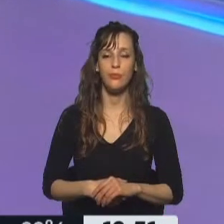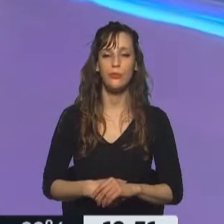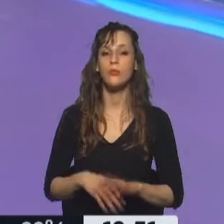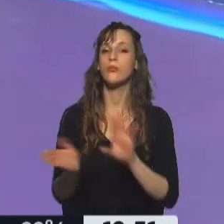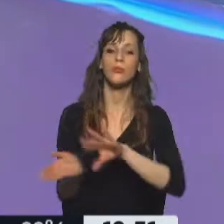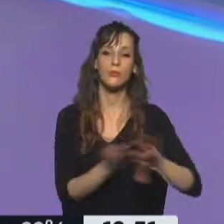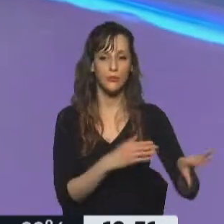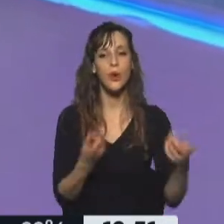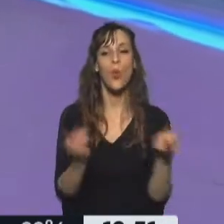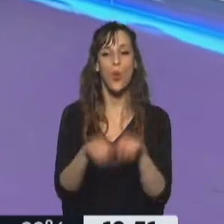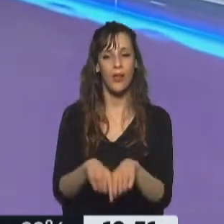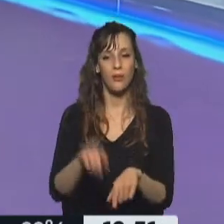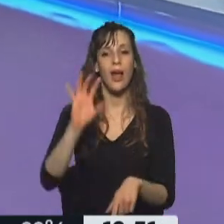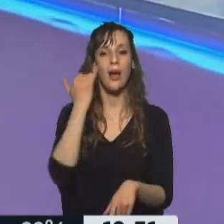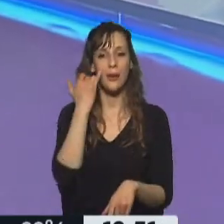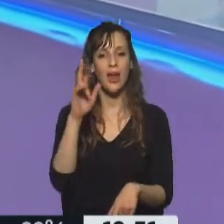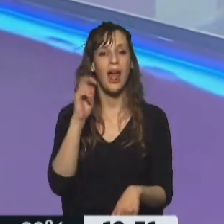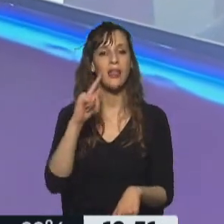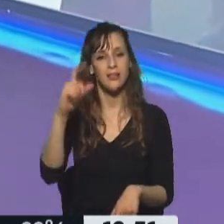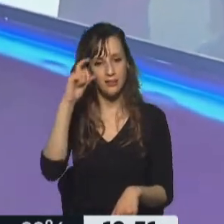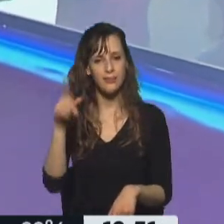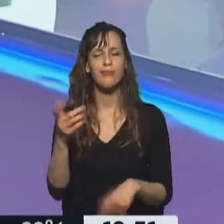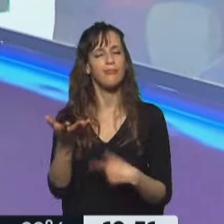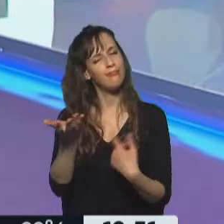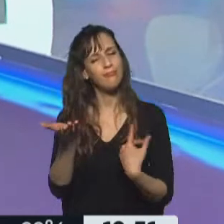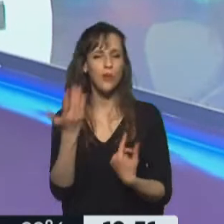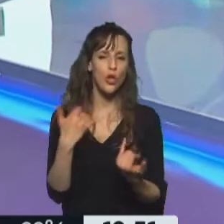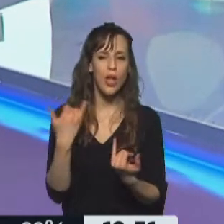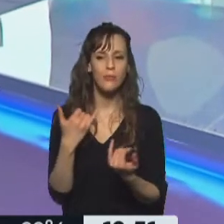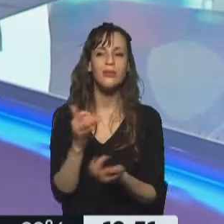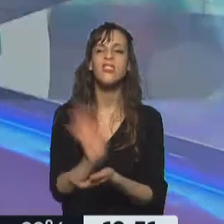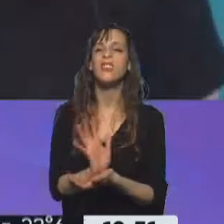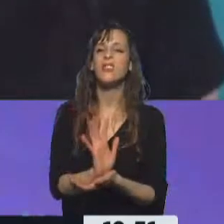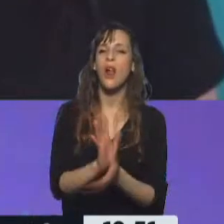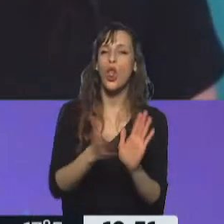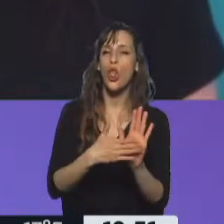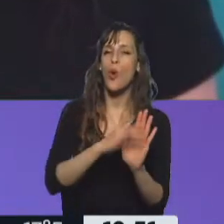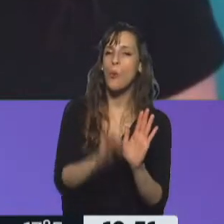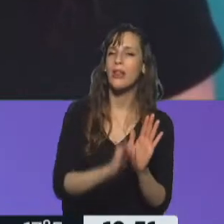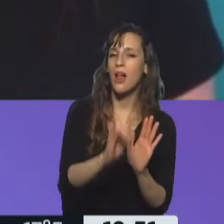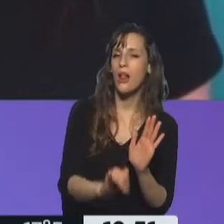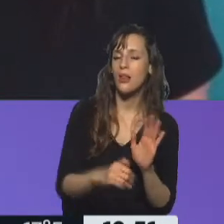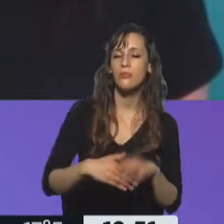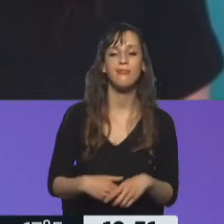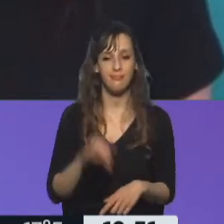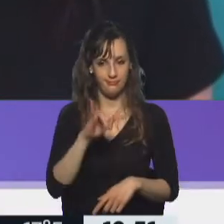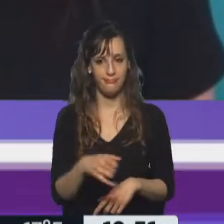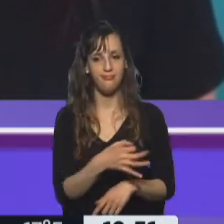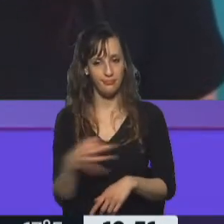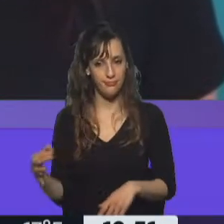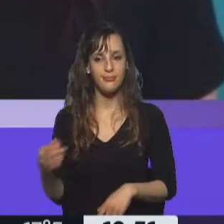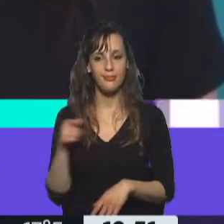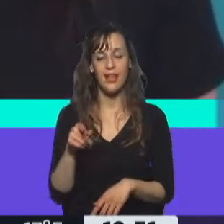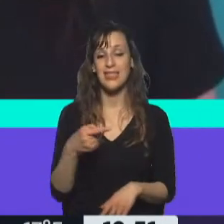Y volvemos con nuestra Gaby Raiche. Gaby, hablamos ahora de cine documental. Es así, Ale, es una